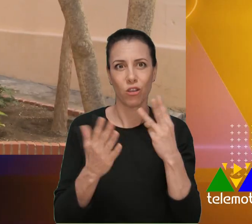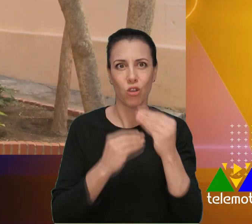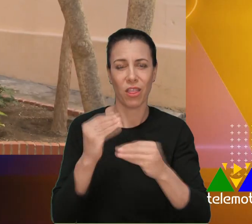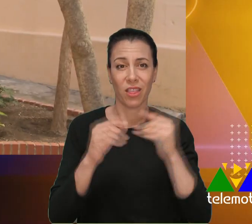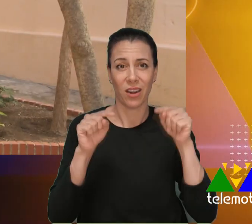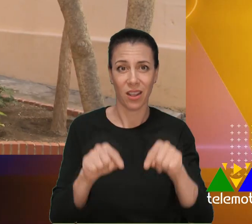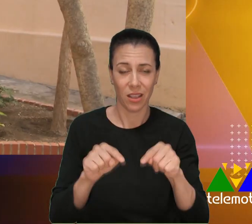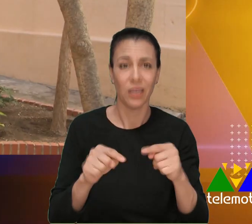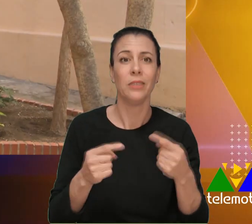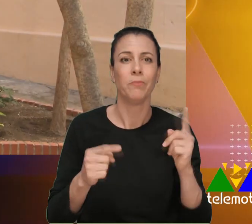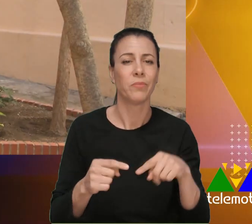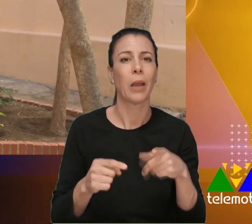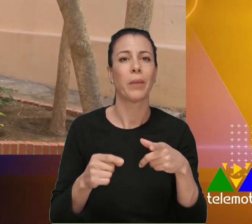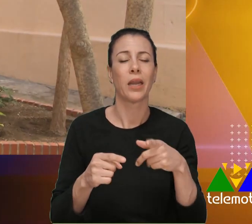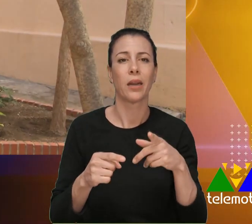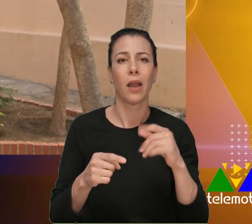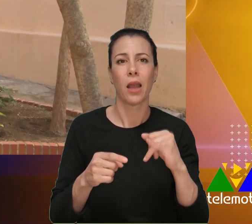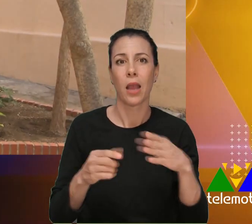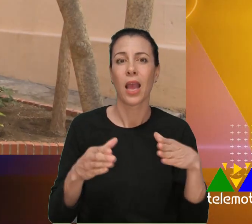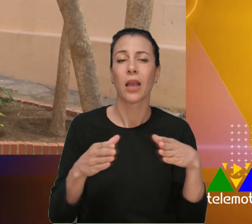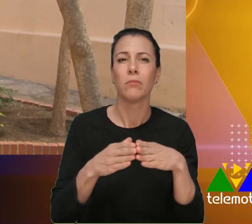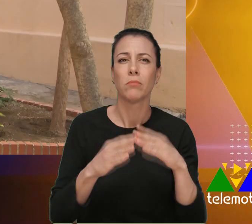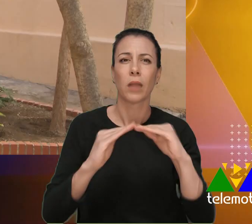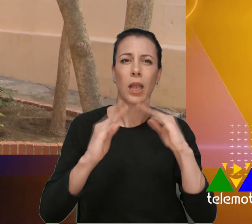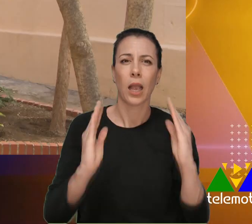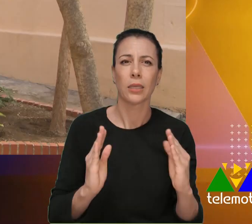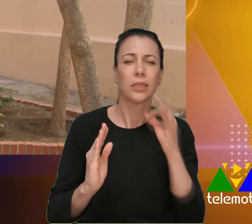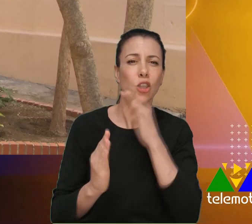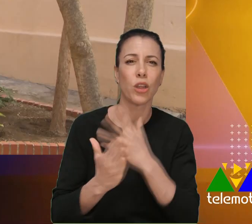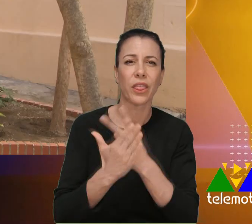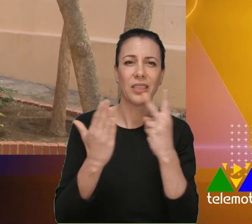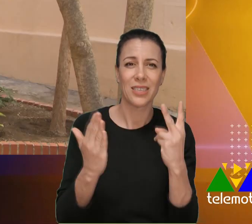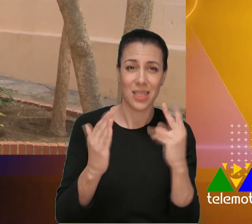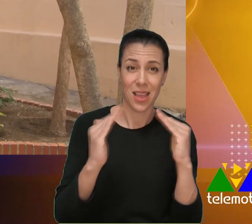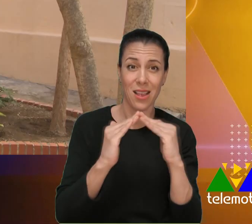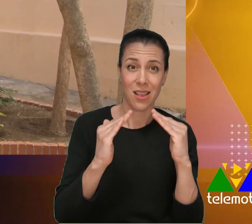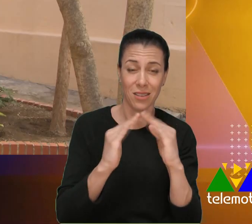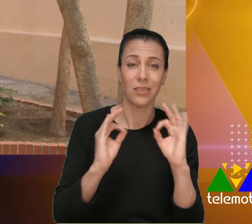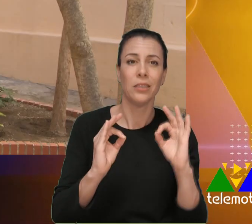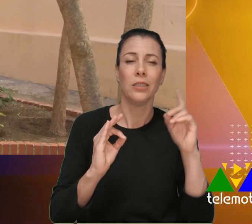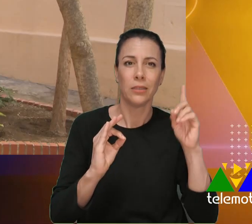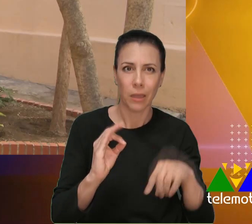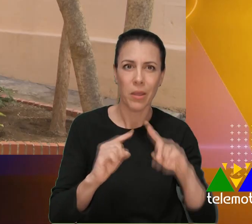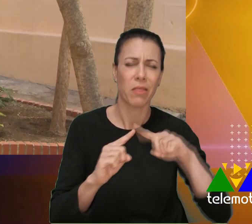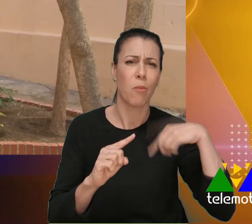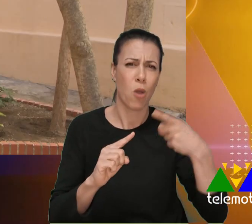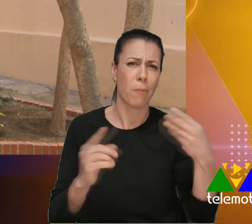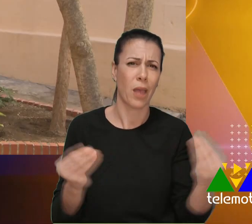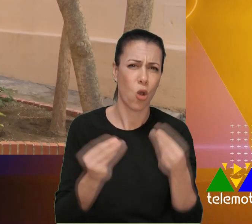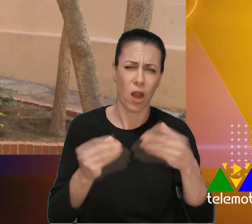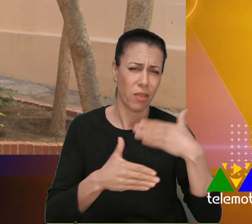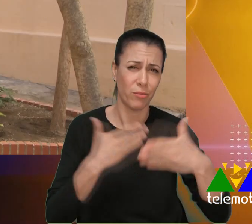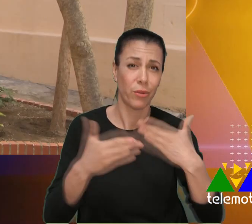lado derecho la casa parroquial, que también del siglo XVII, está construida en el siglo XVII, seguramente después mejorada, arreglada y